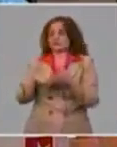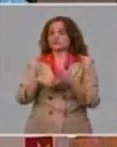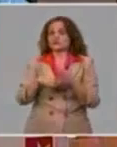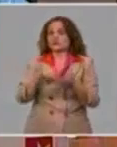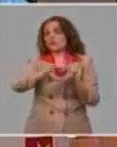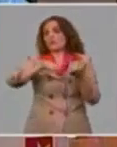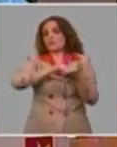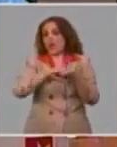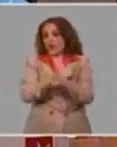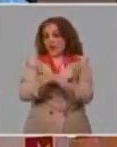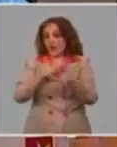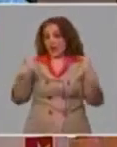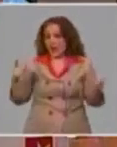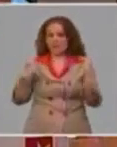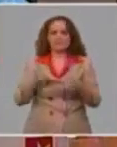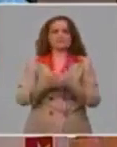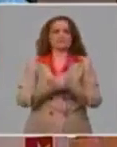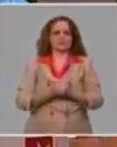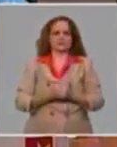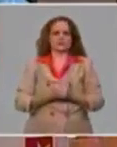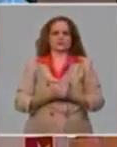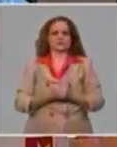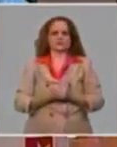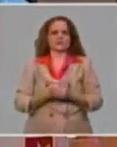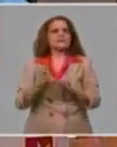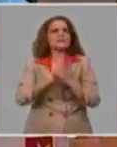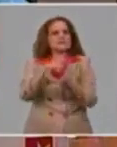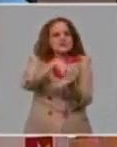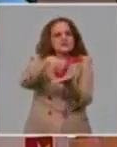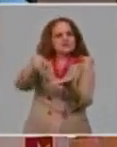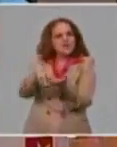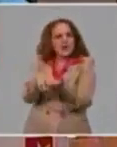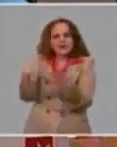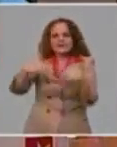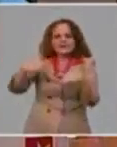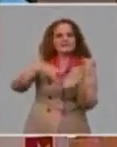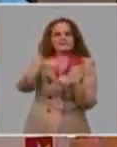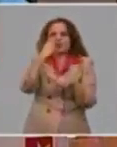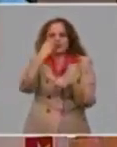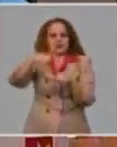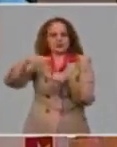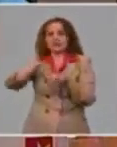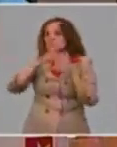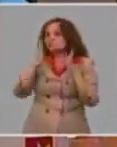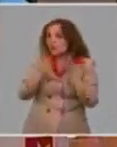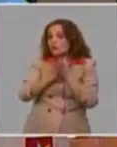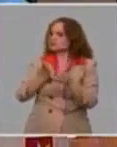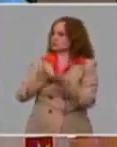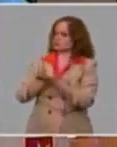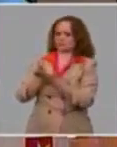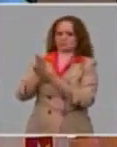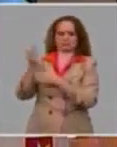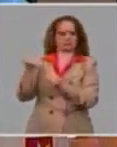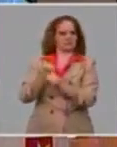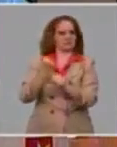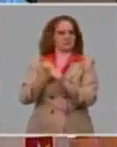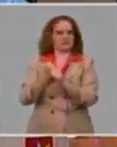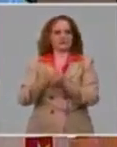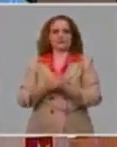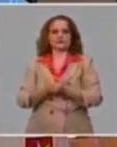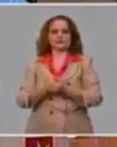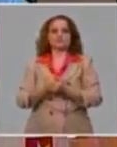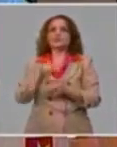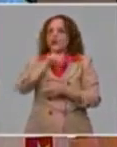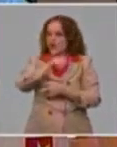programa alimentario, el desarrollo del camarón, el desarrollo de la acuícola en general. Todo eso lo hemos estado siguiendo, inclusive dándole solución y las